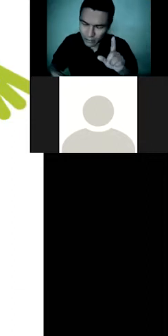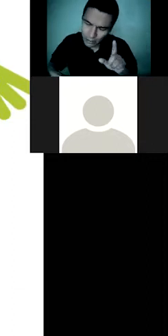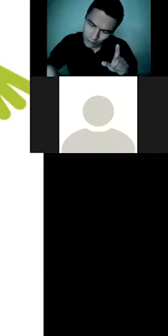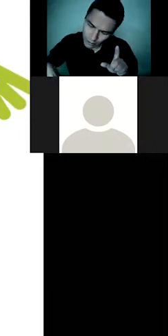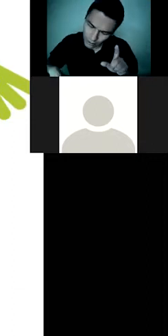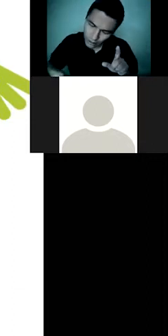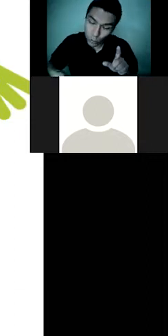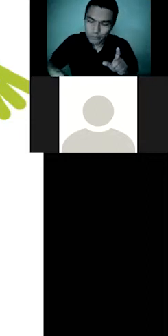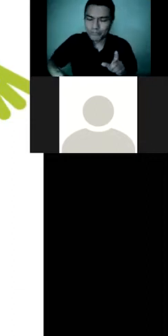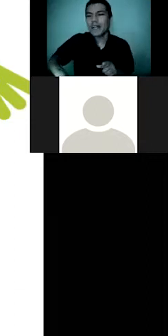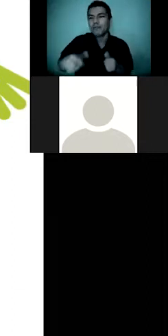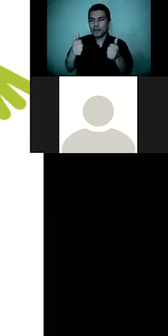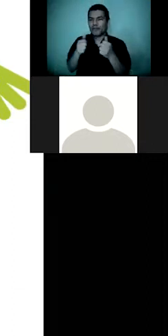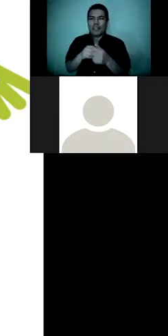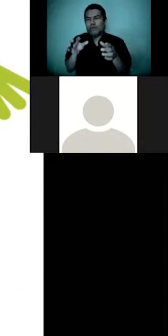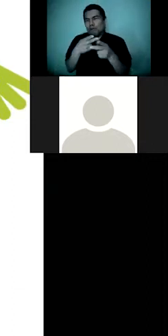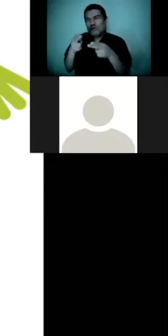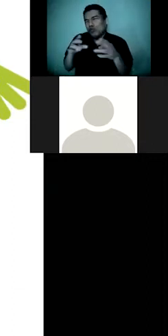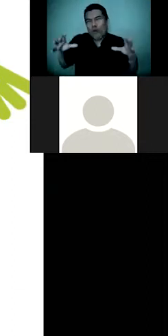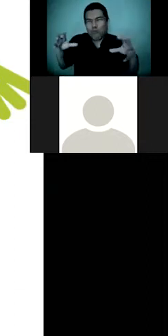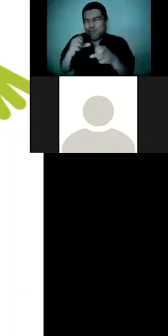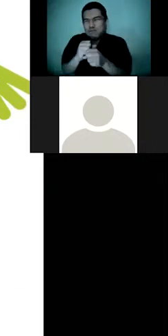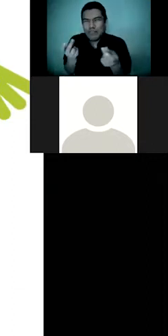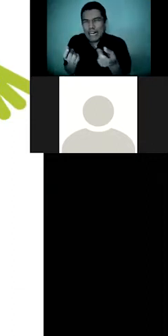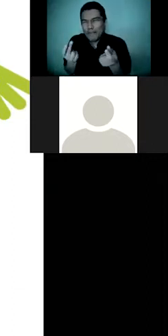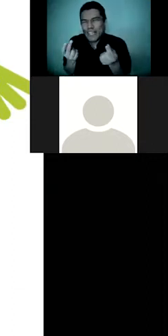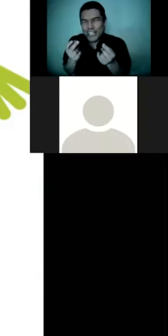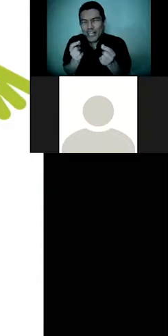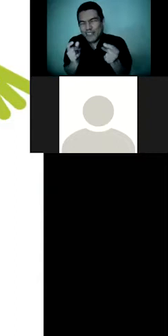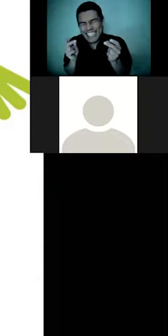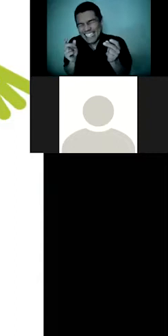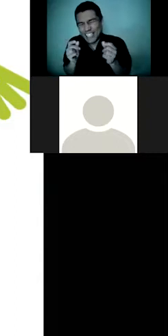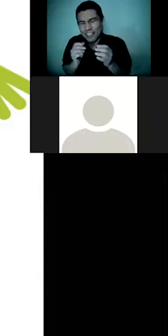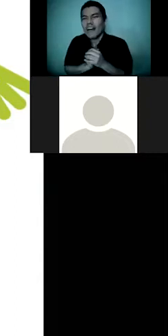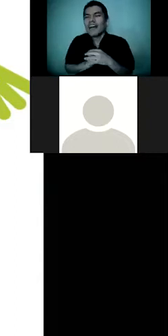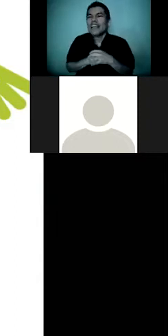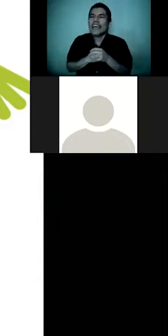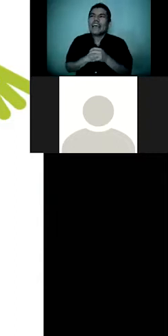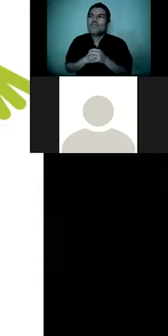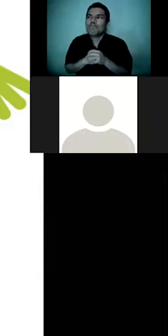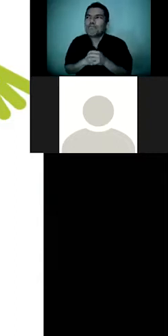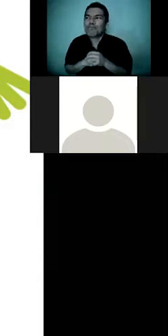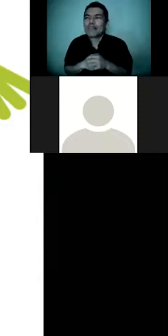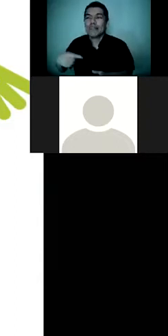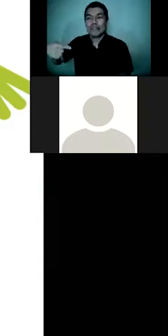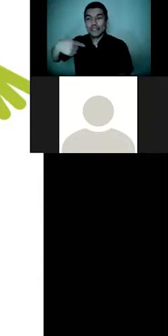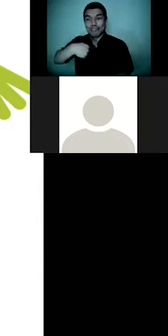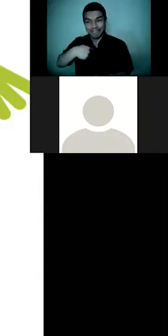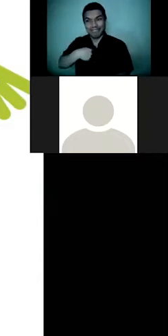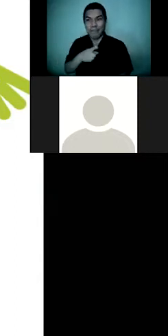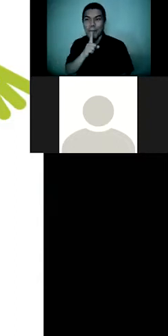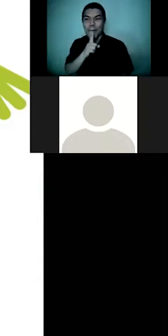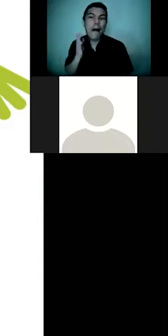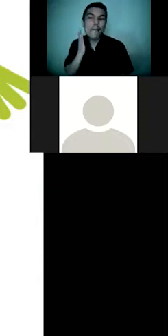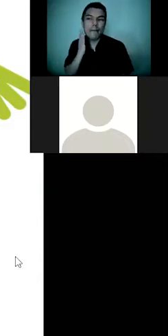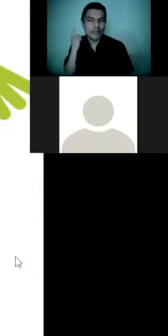ver cuánto tiempo nos queda. Uy, estamos con el tiempo. Voy a hacer un resumen, así resumen de lo que quiero